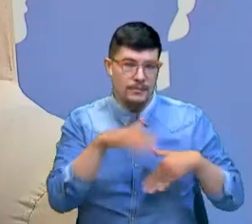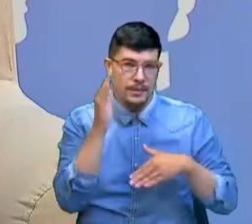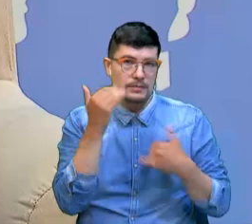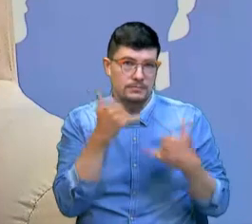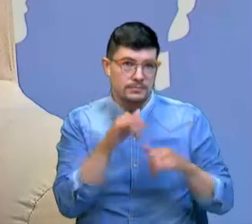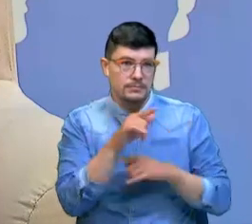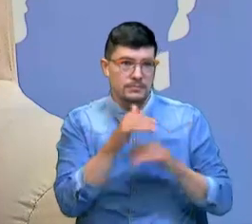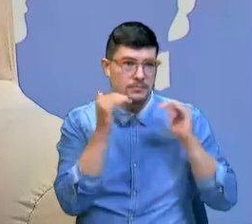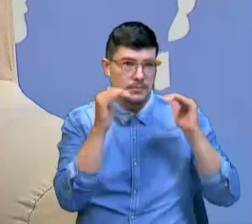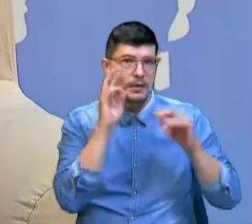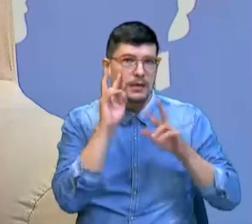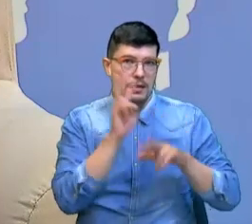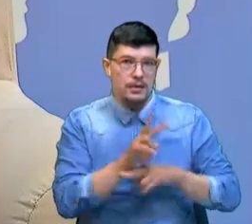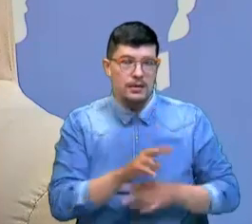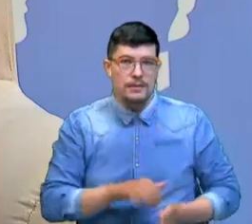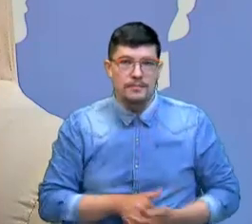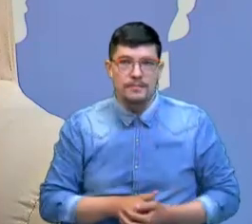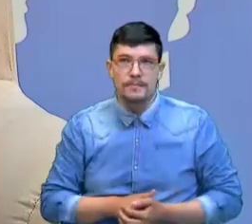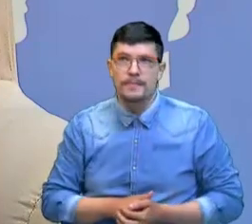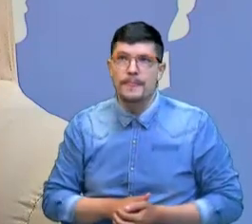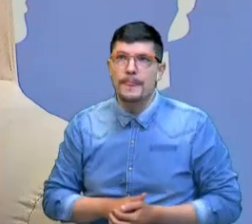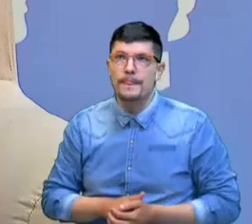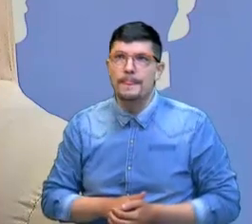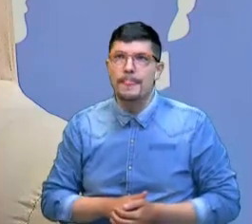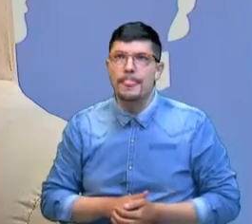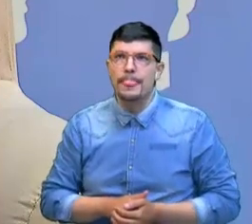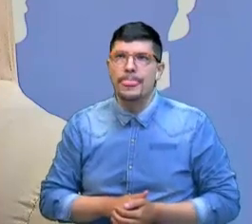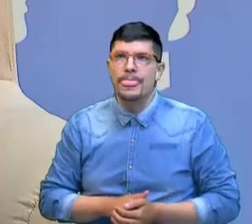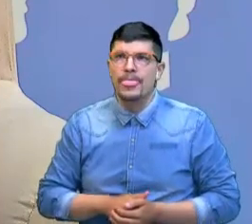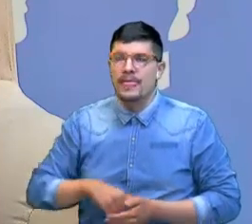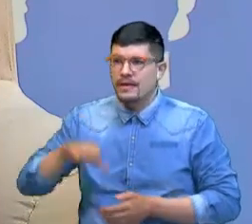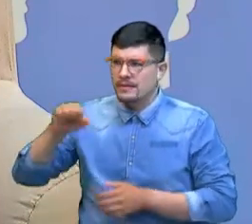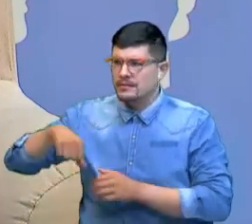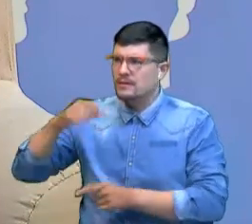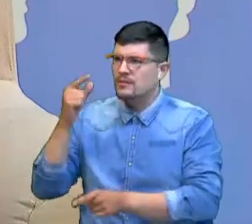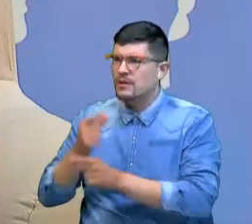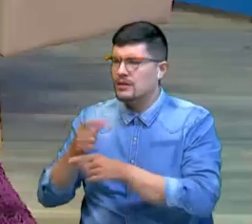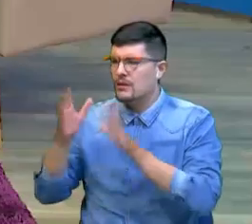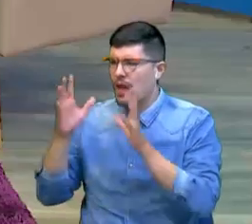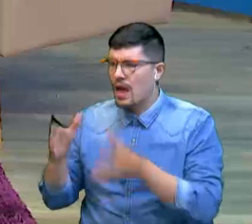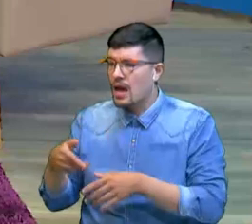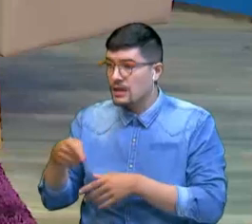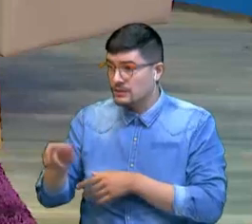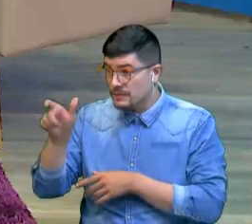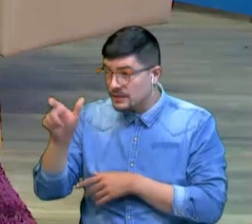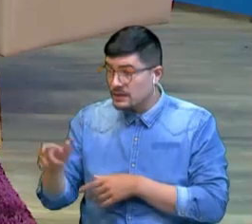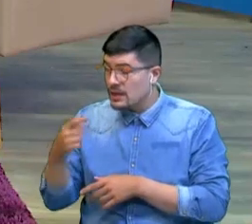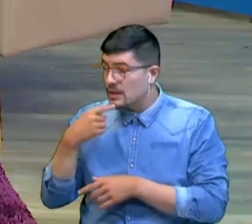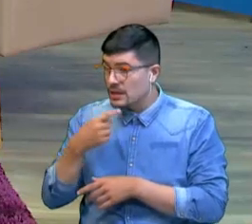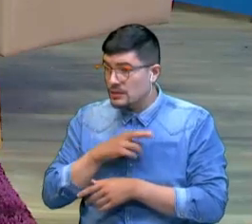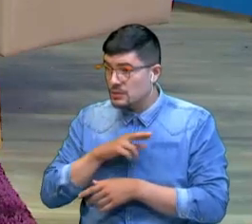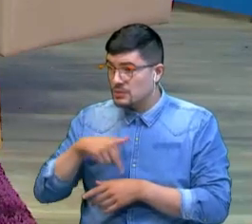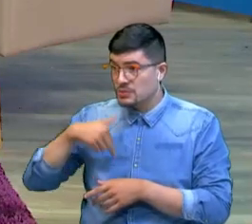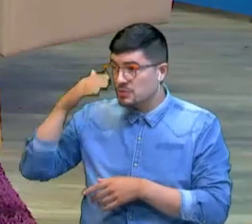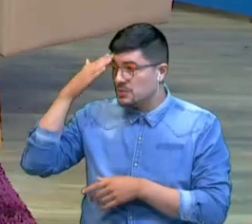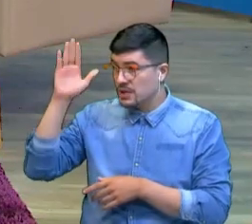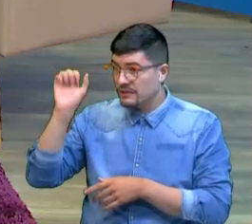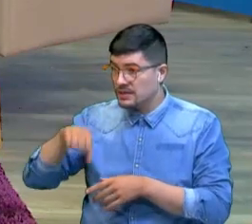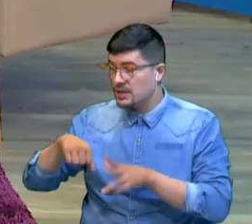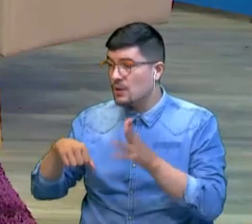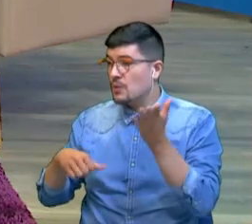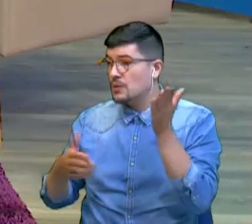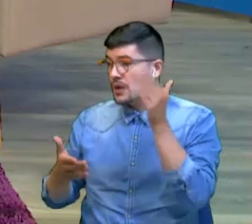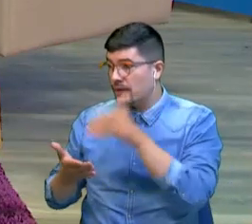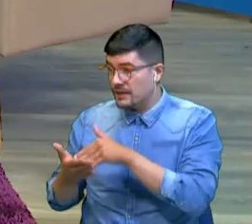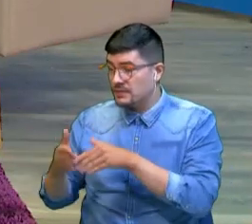fuerza pública, de un miembro de un régimen exceptuado. Ah, bueno, entonces para nuestro televidente que no sabemos si hoy pueda volverse a contactar